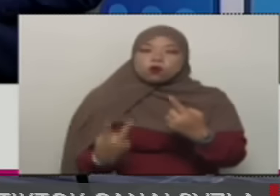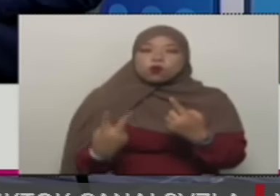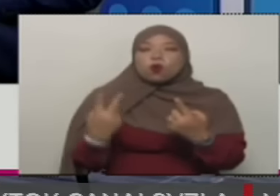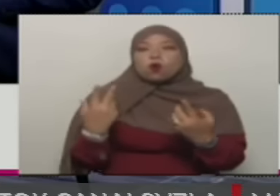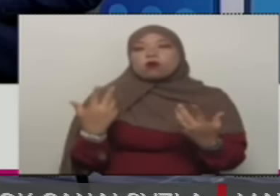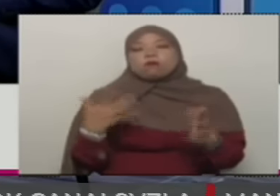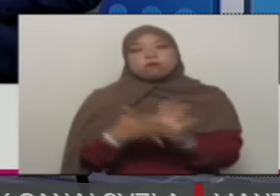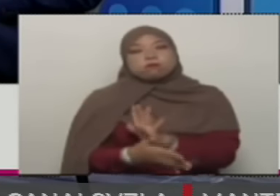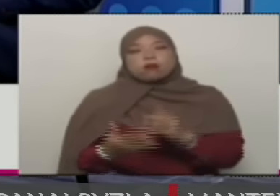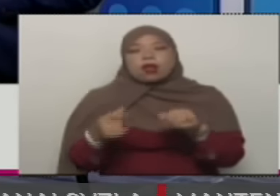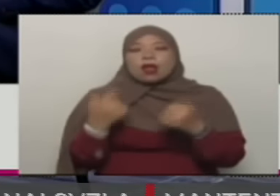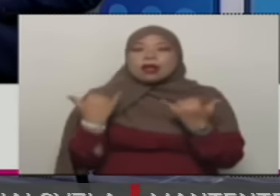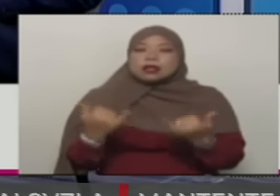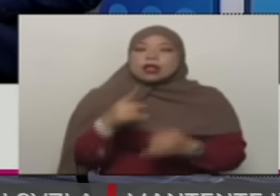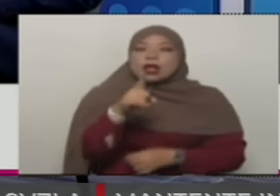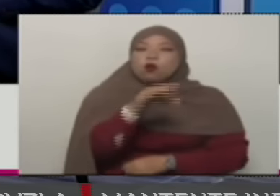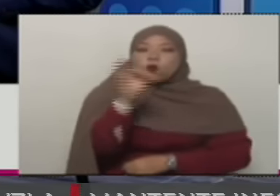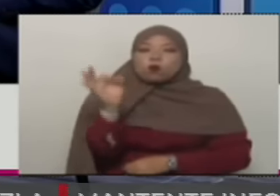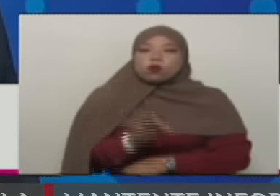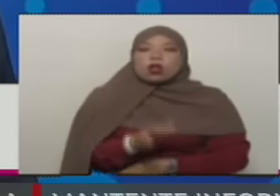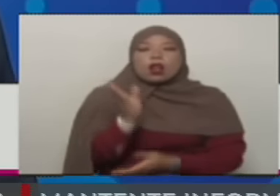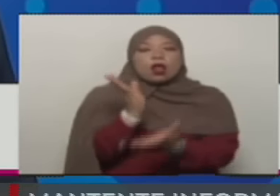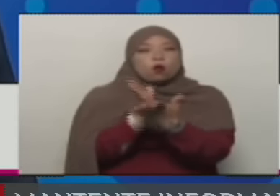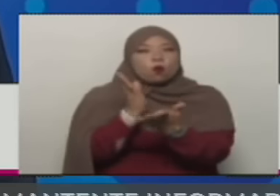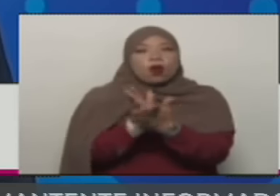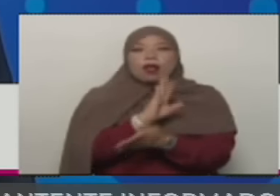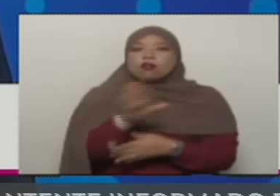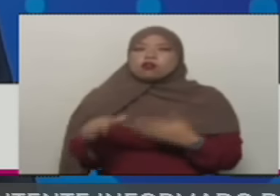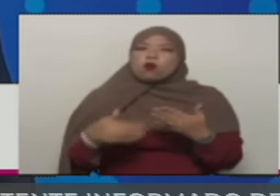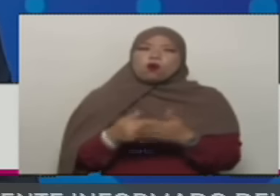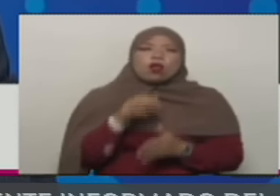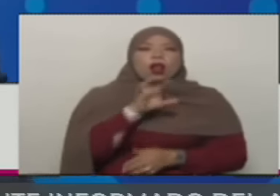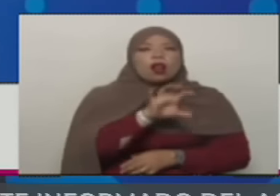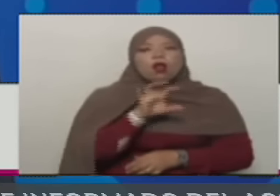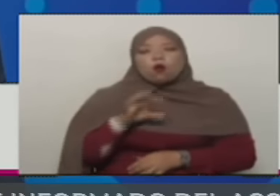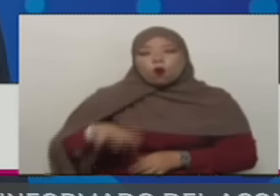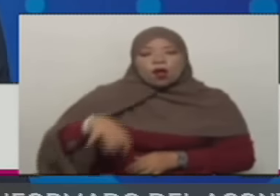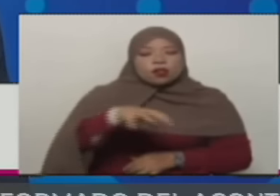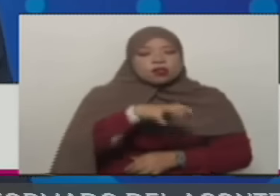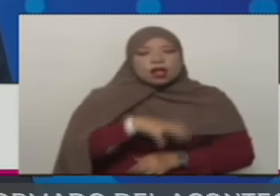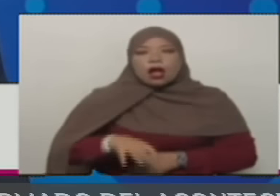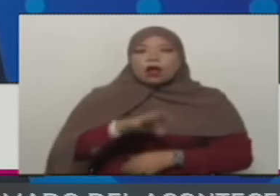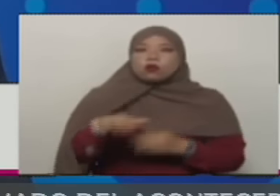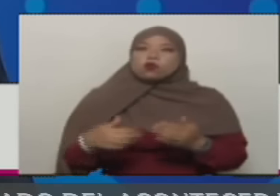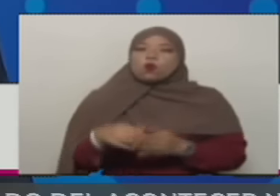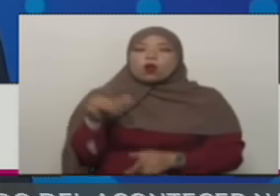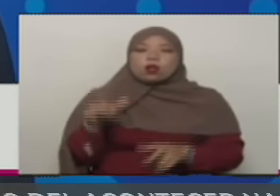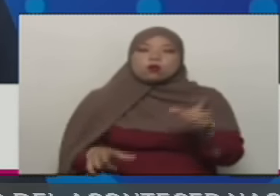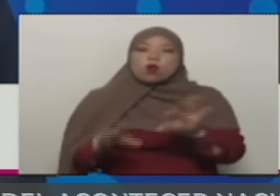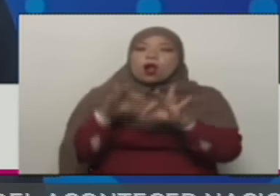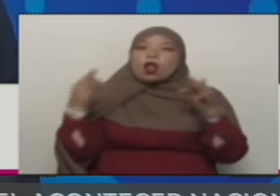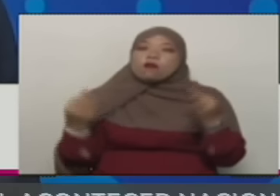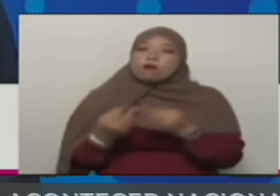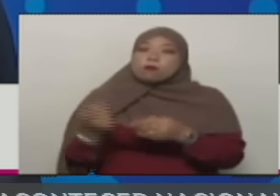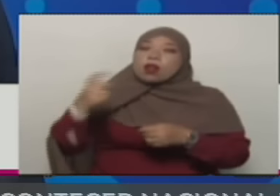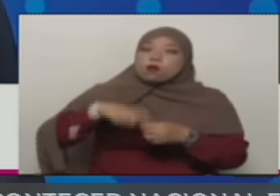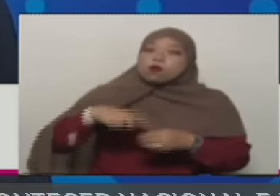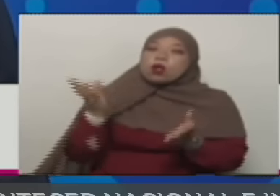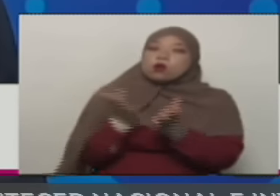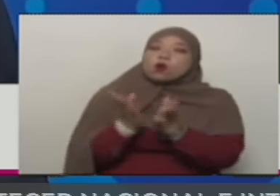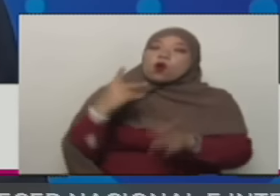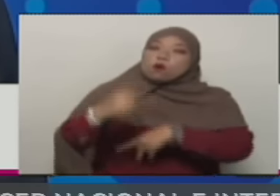Garantizar el 100% de la escolaridad. Y eso hay que hacerlo involucrando a todos los actores. Primero, la familia venezolana. La familia tiene que